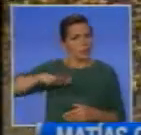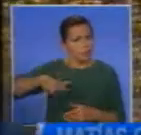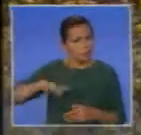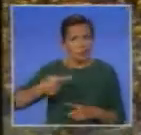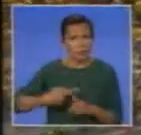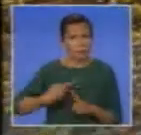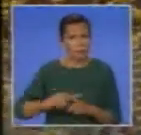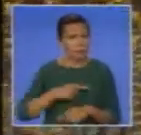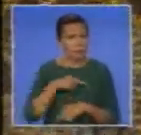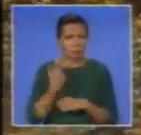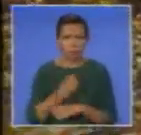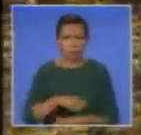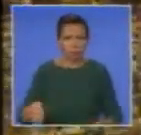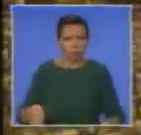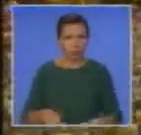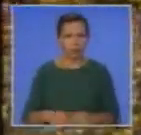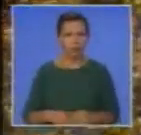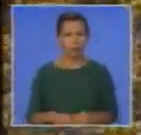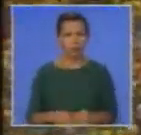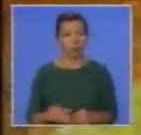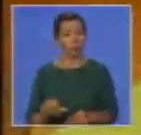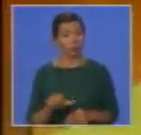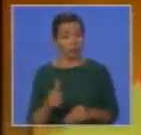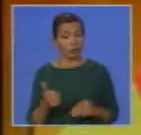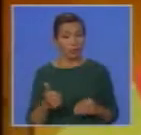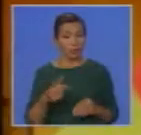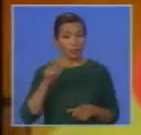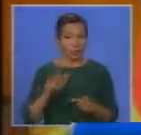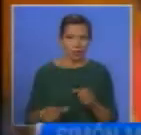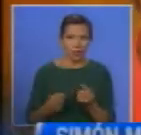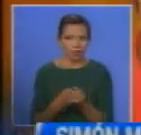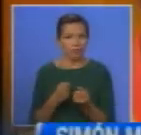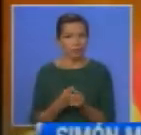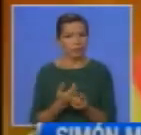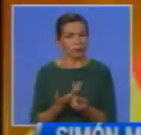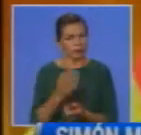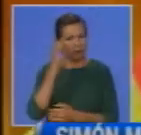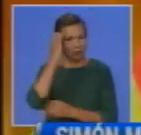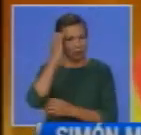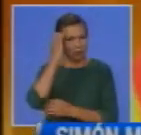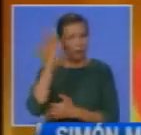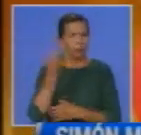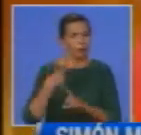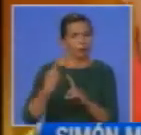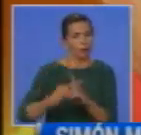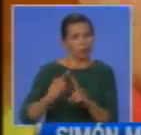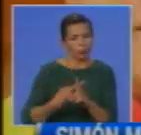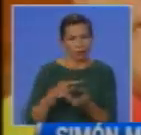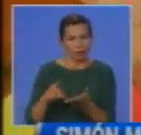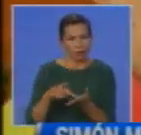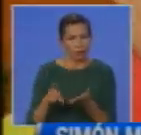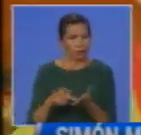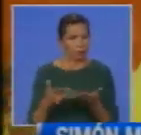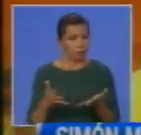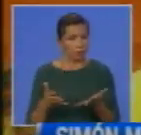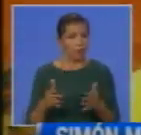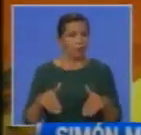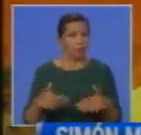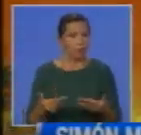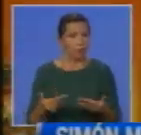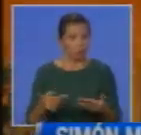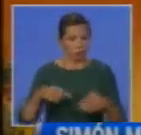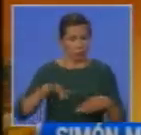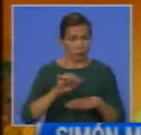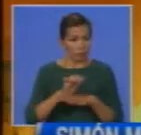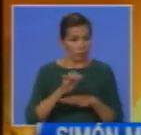Una situación que también preocupa a los hinchas. Un control de los sueldos de los jugadores. Difícilmente este país puede pagar esos